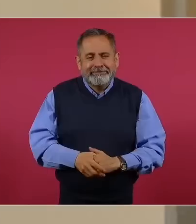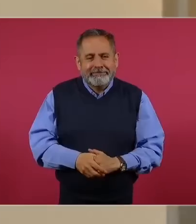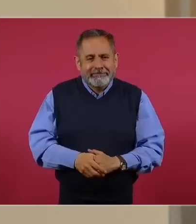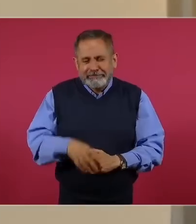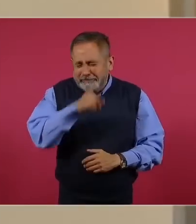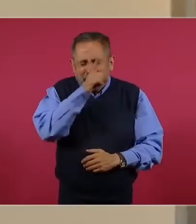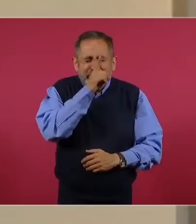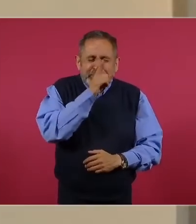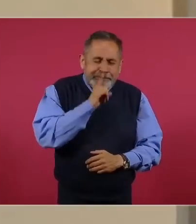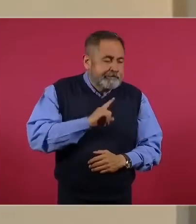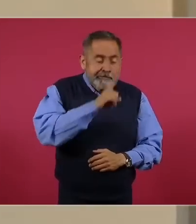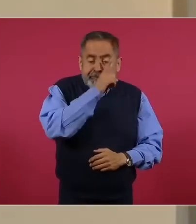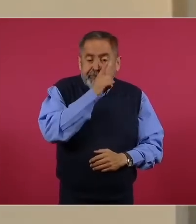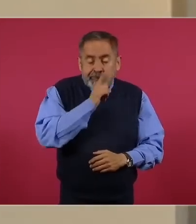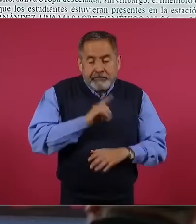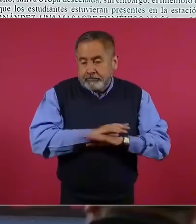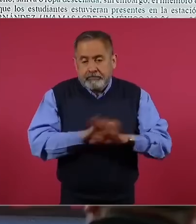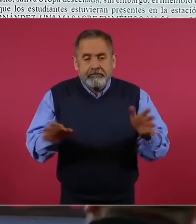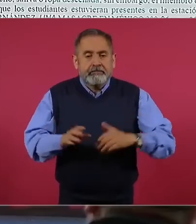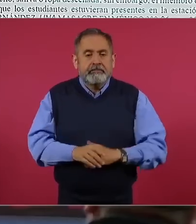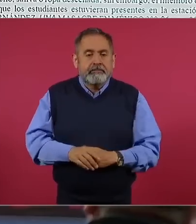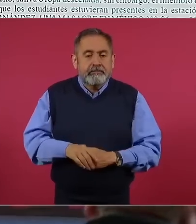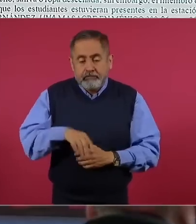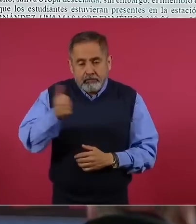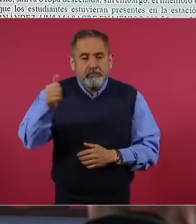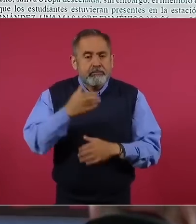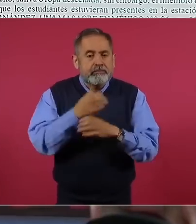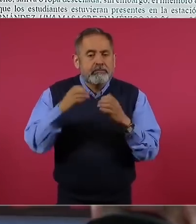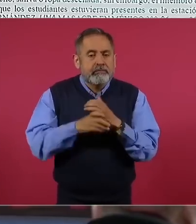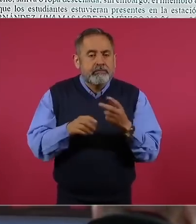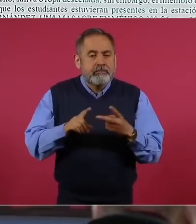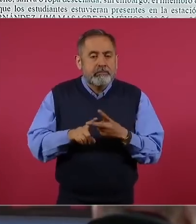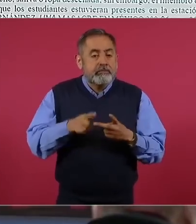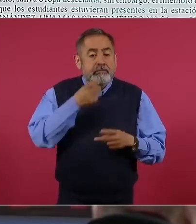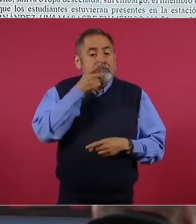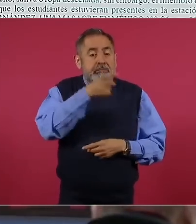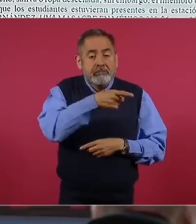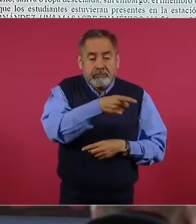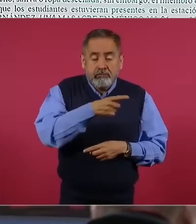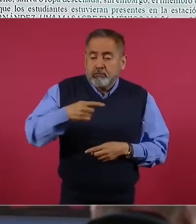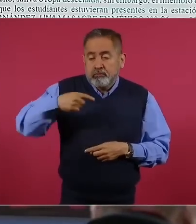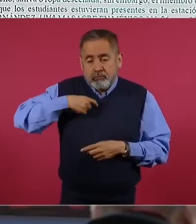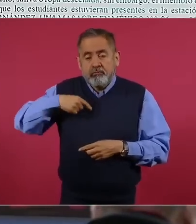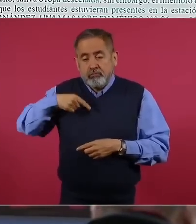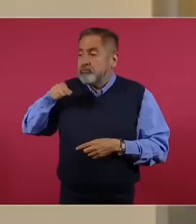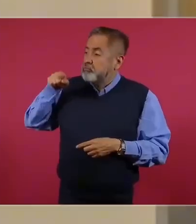Pura mentira. Lo otro, que hablé por teléfono,